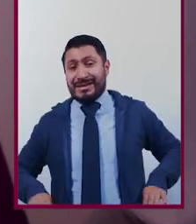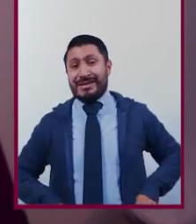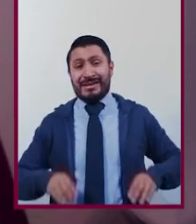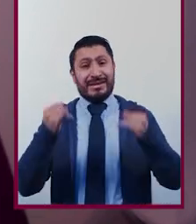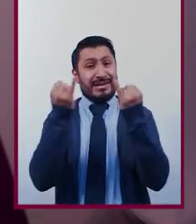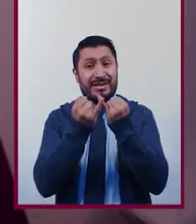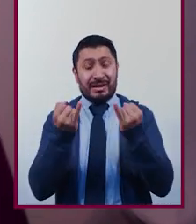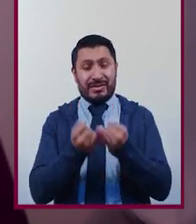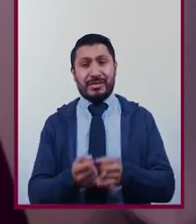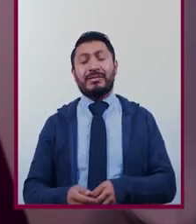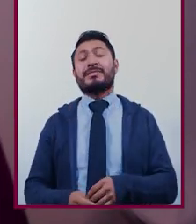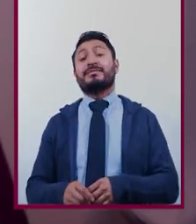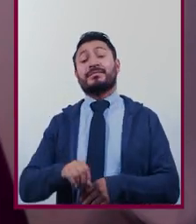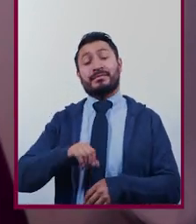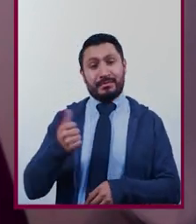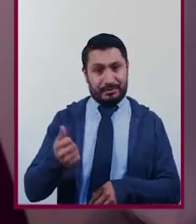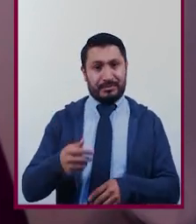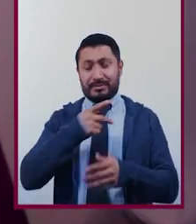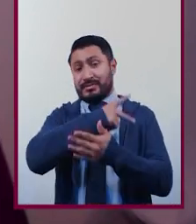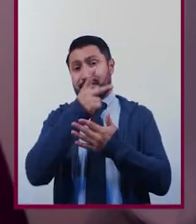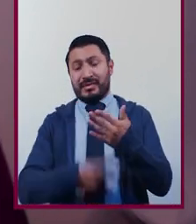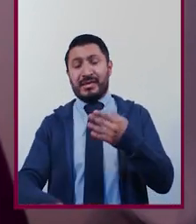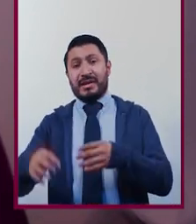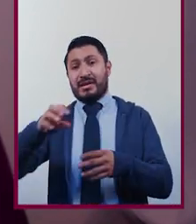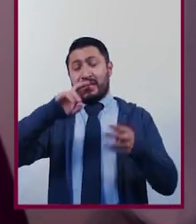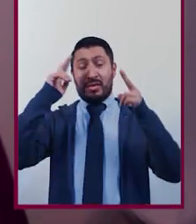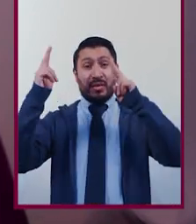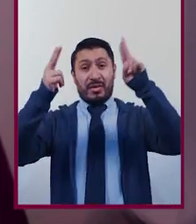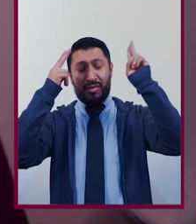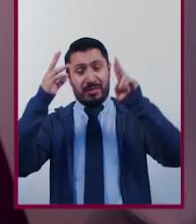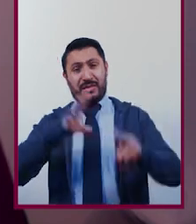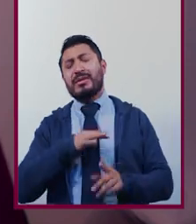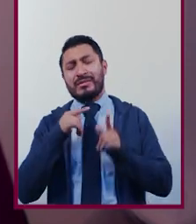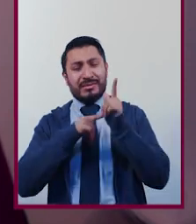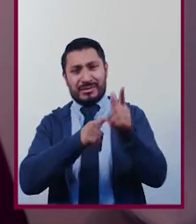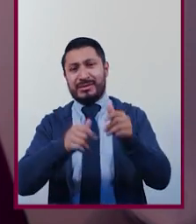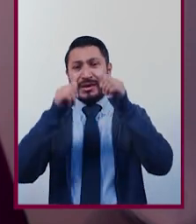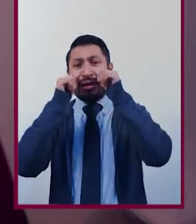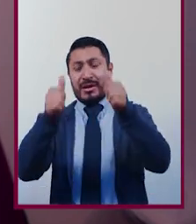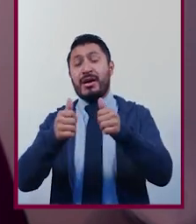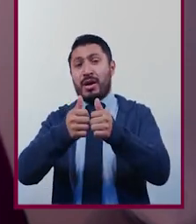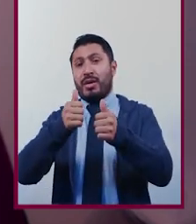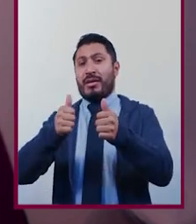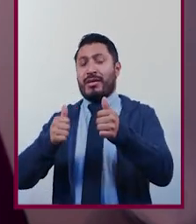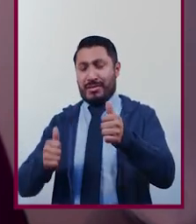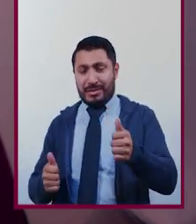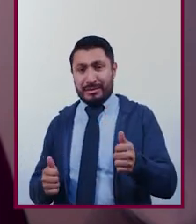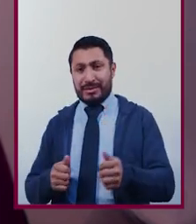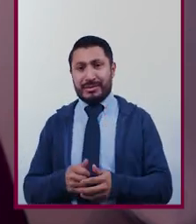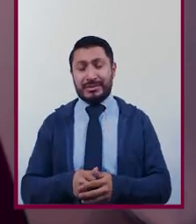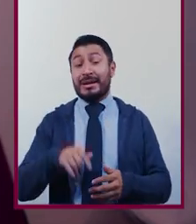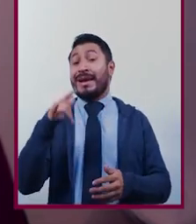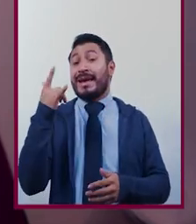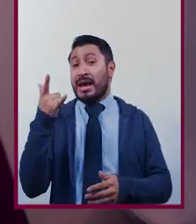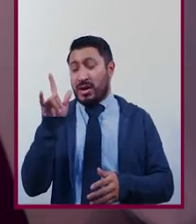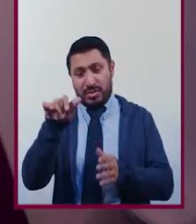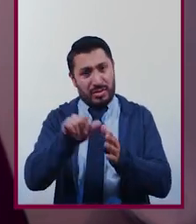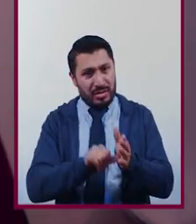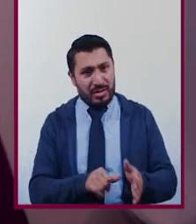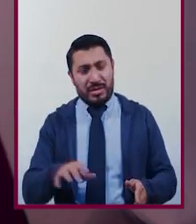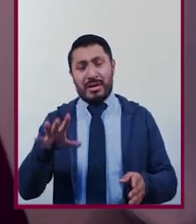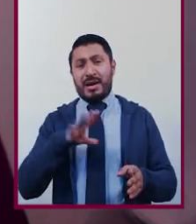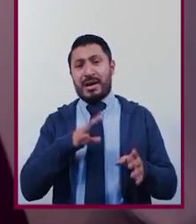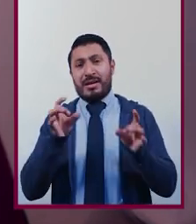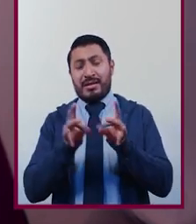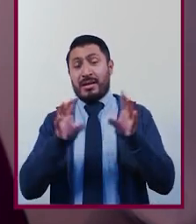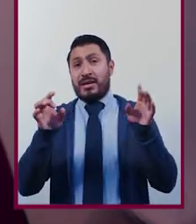características. Por su parte, los programas espaciales han seguido sin retraso. En el mes de julio ocurrieron